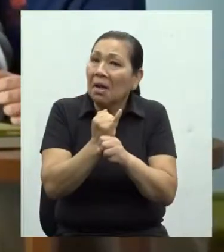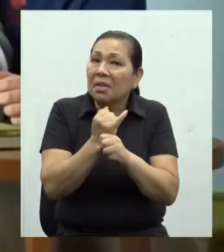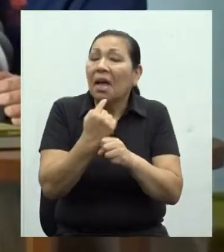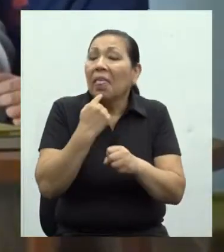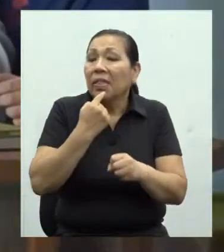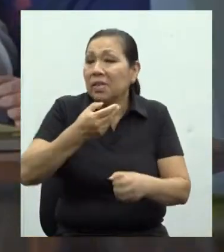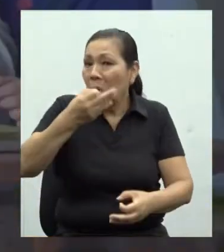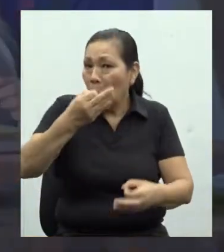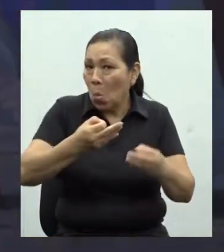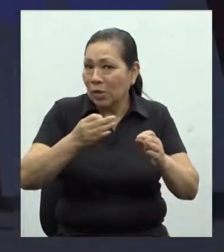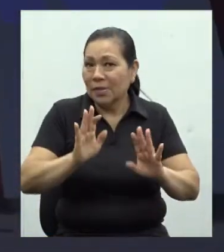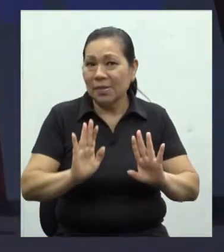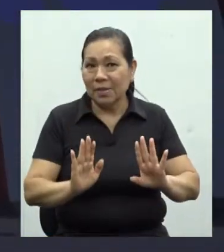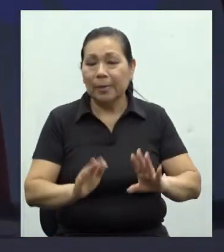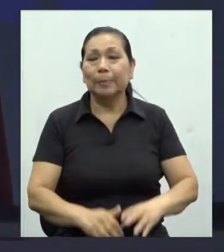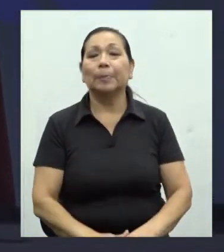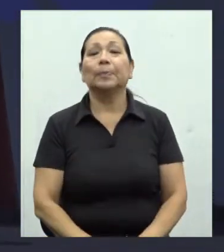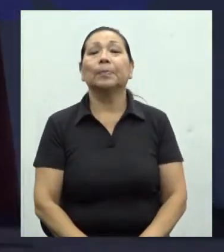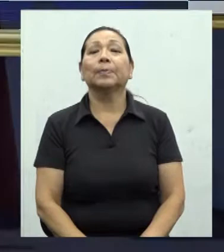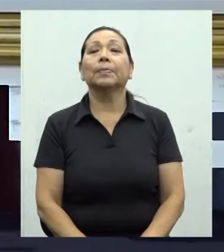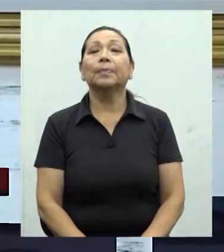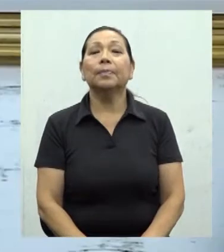la sentencia.